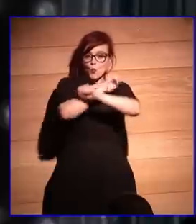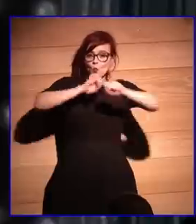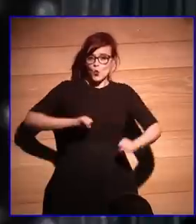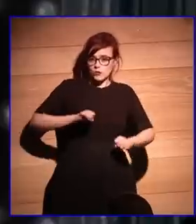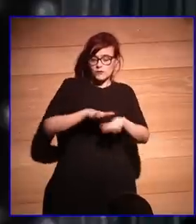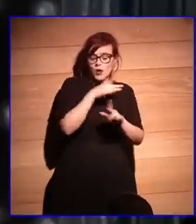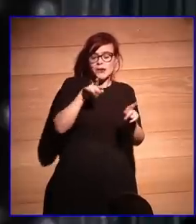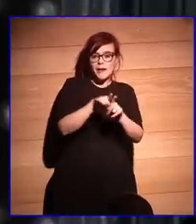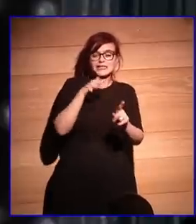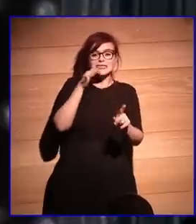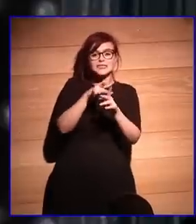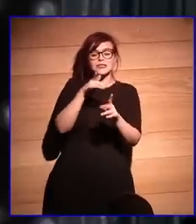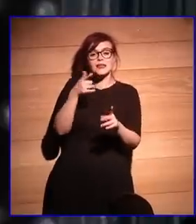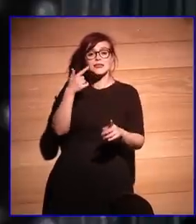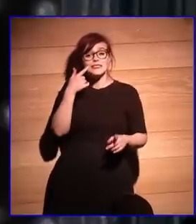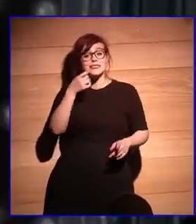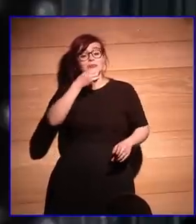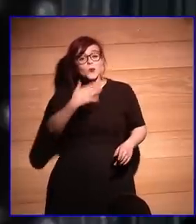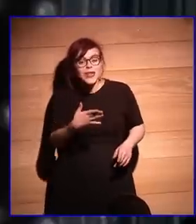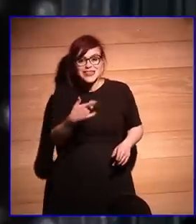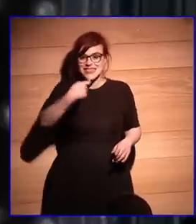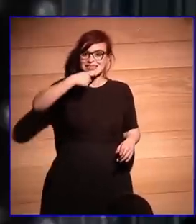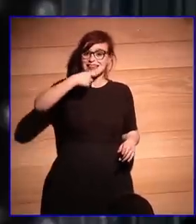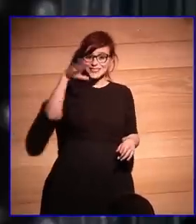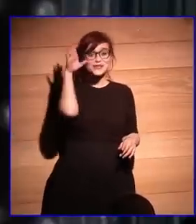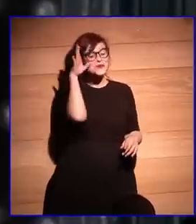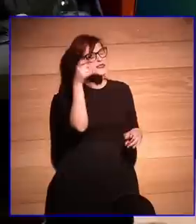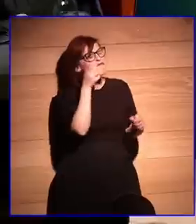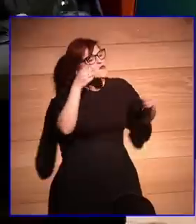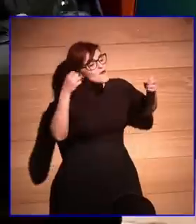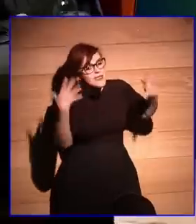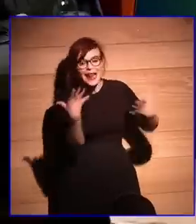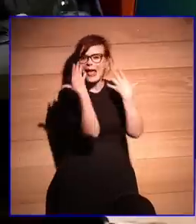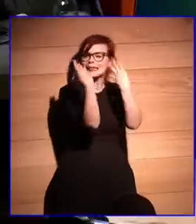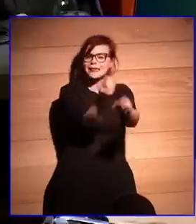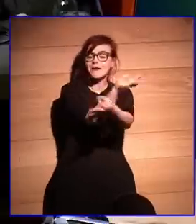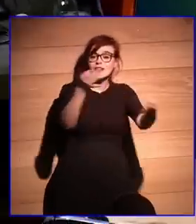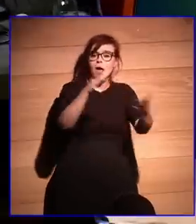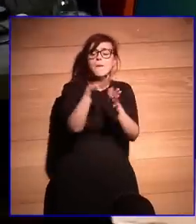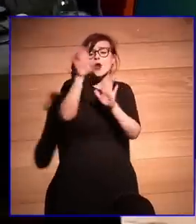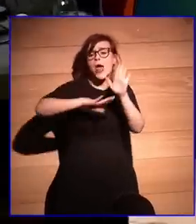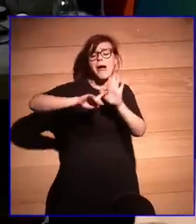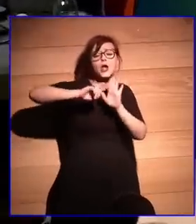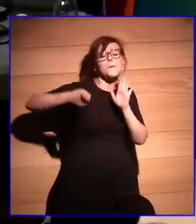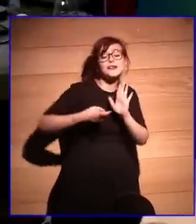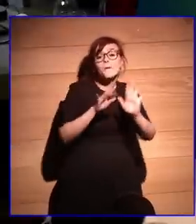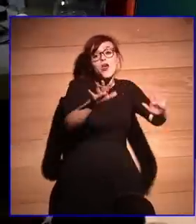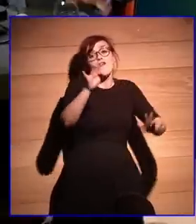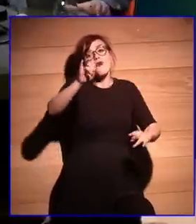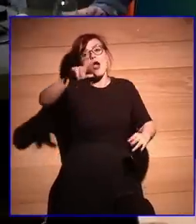la oposición de contraste... Eso está muy bien para los ingleses que nos estén escuchando, que entiendan. Que no he entendido nada del programa, pero dijeron lo del